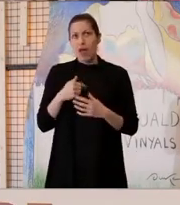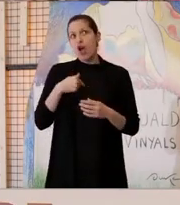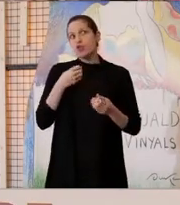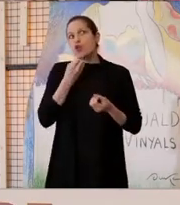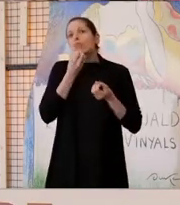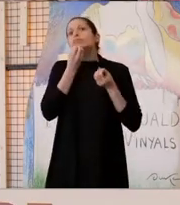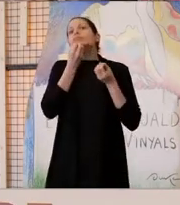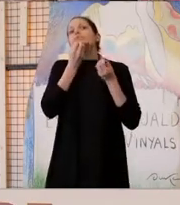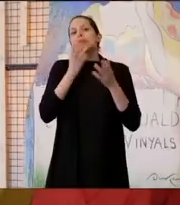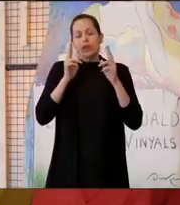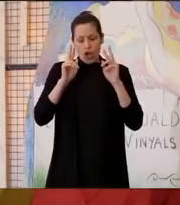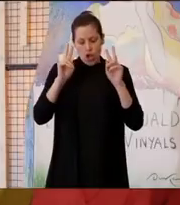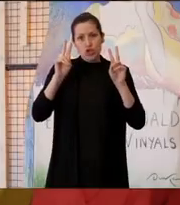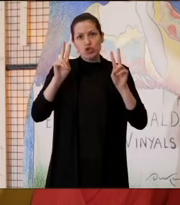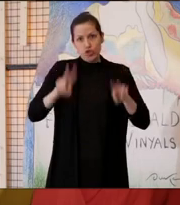vale